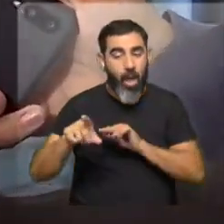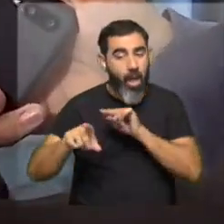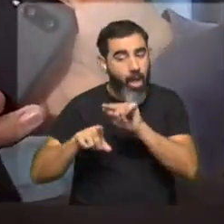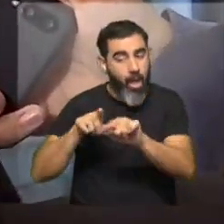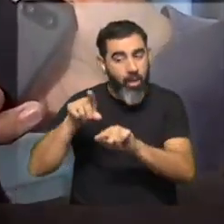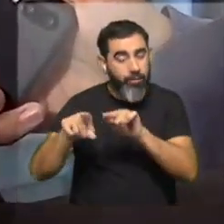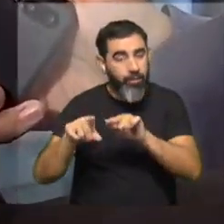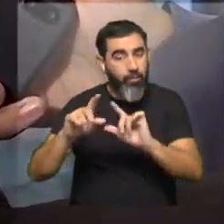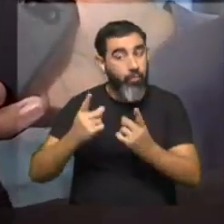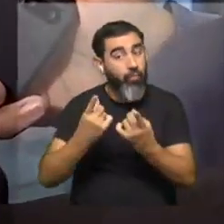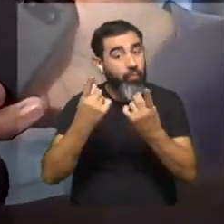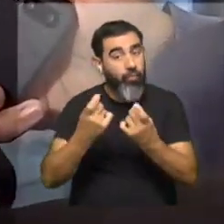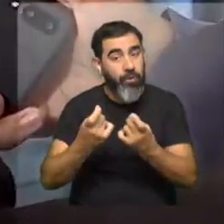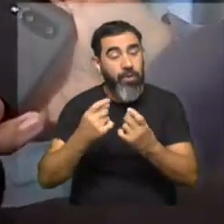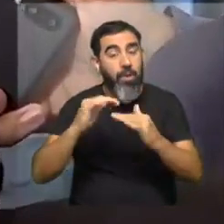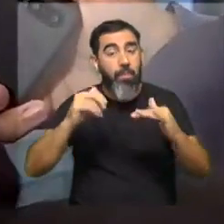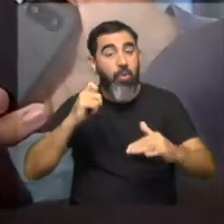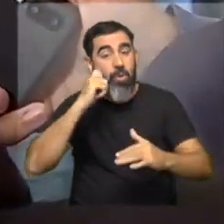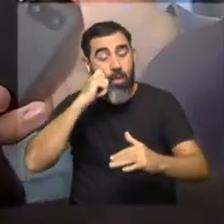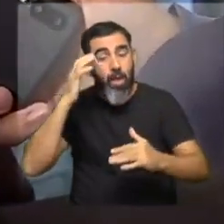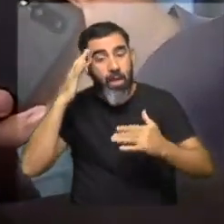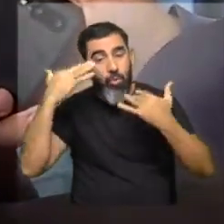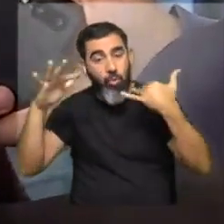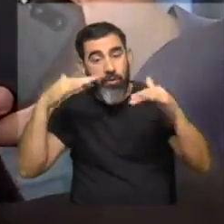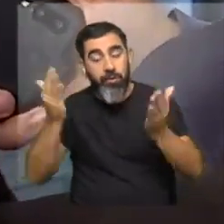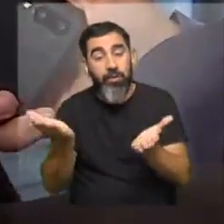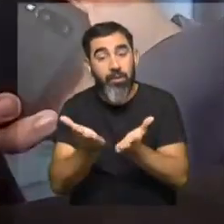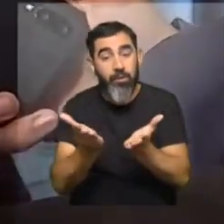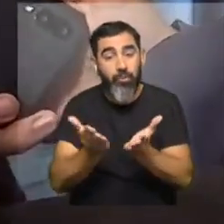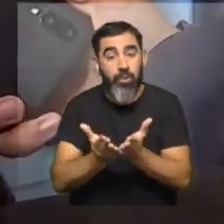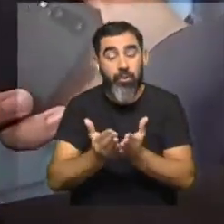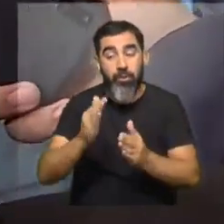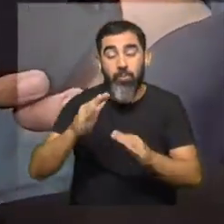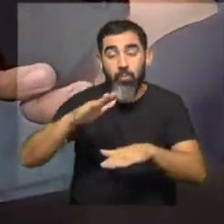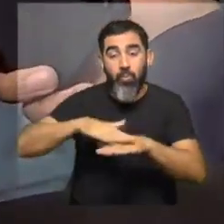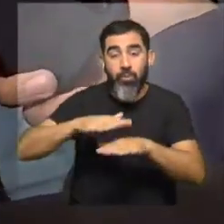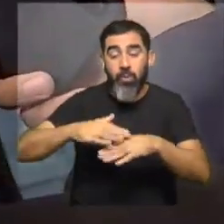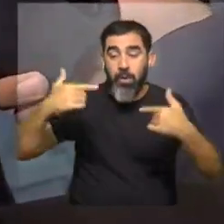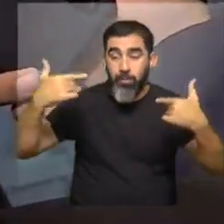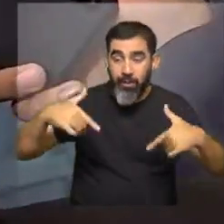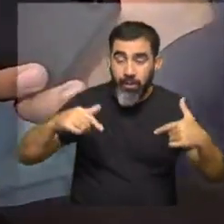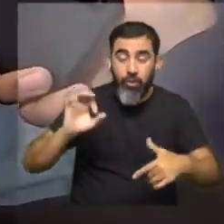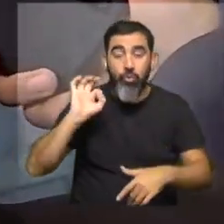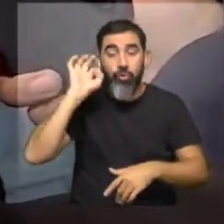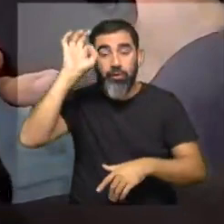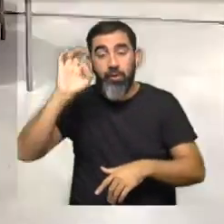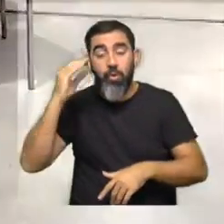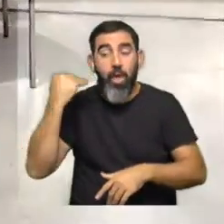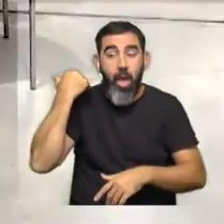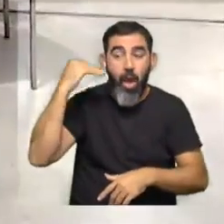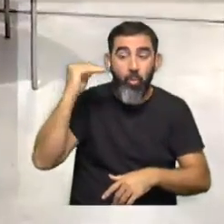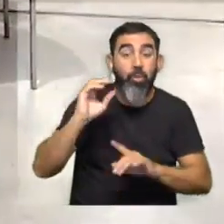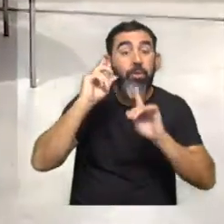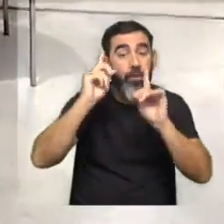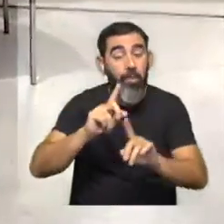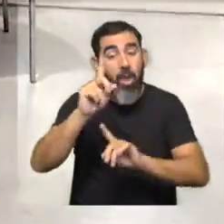fuerte a menores de edad, a adolescentes, a estudiantes, de parte de ministros, de parte de senadores, de parte de autoridades, inclusive